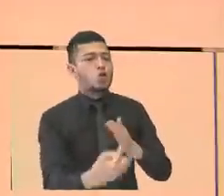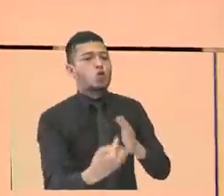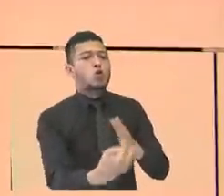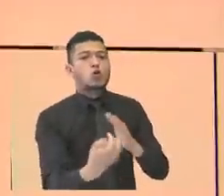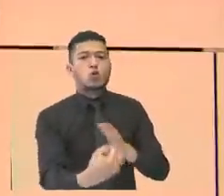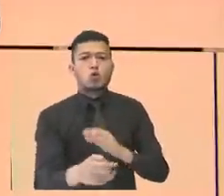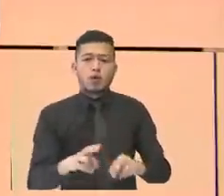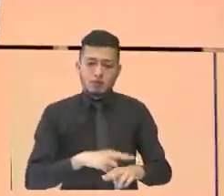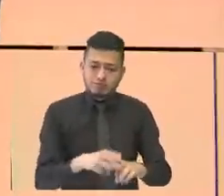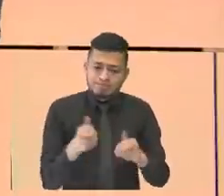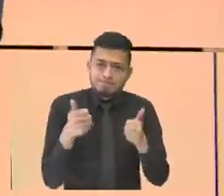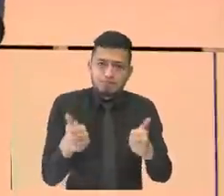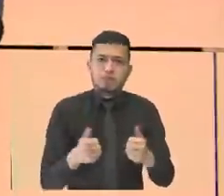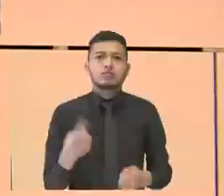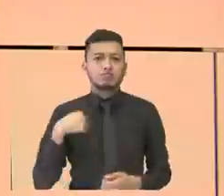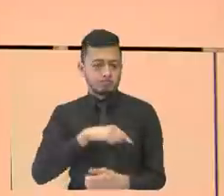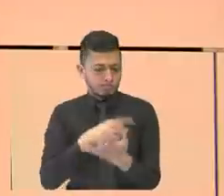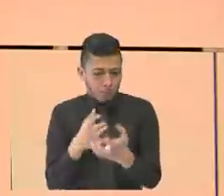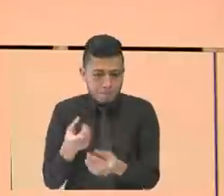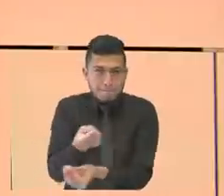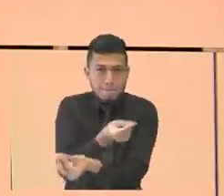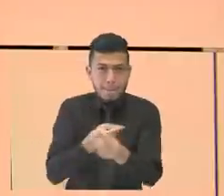Queremos un diseño ambiental que priorice